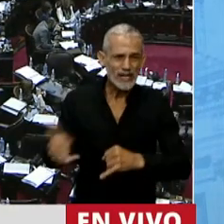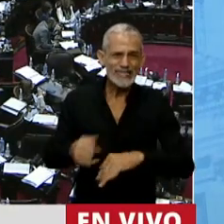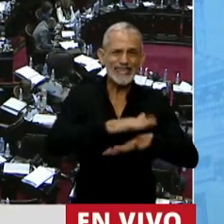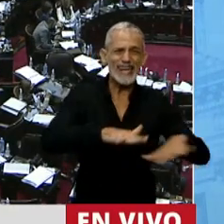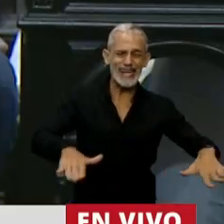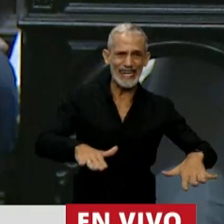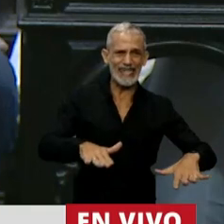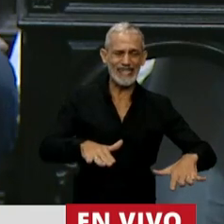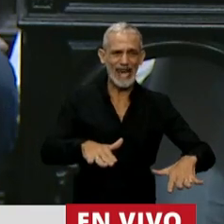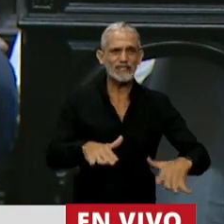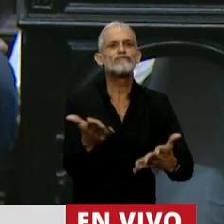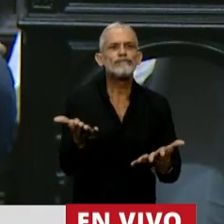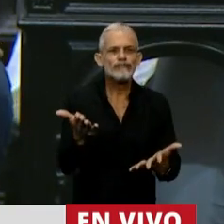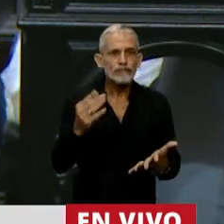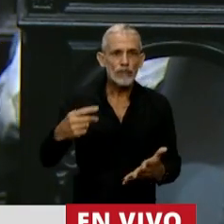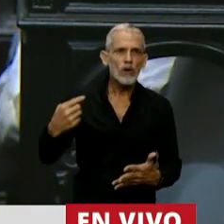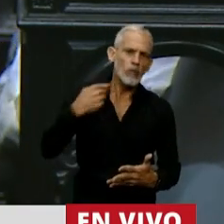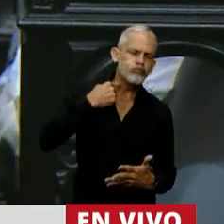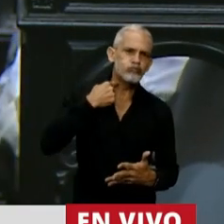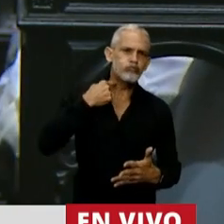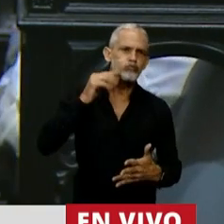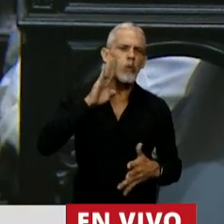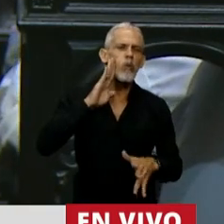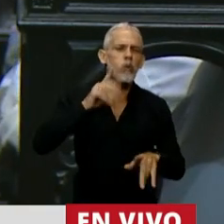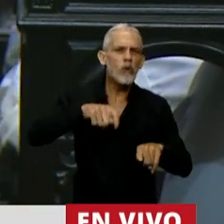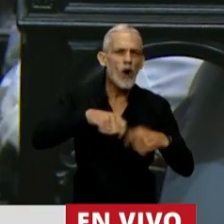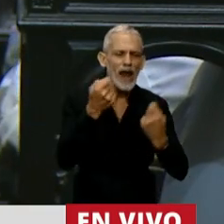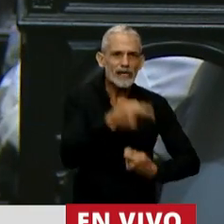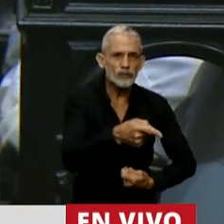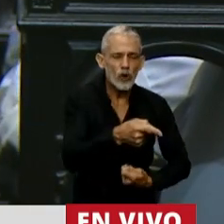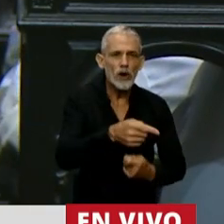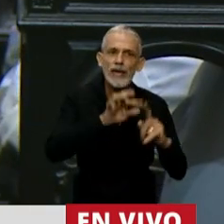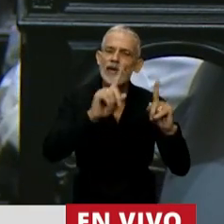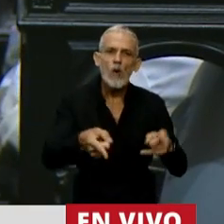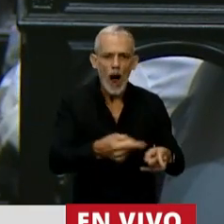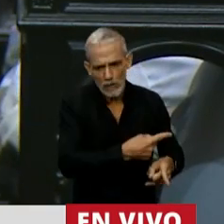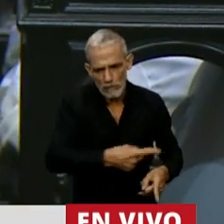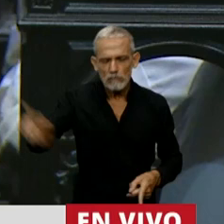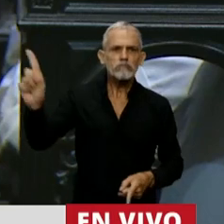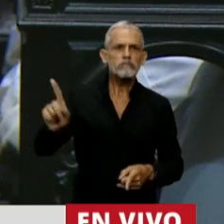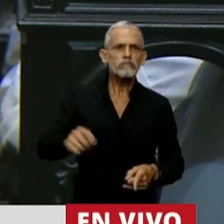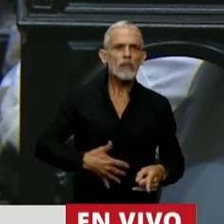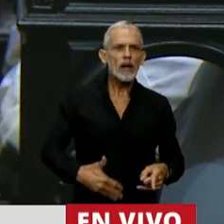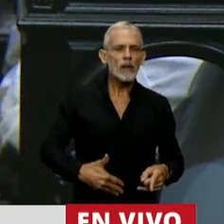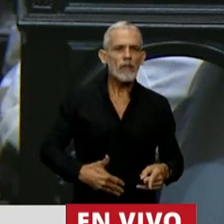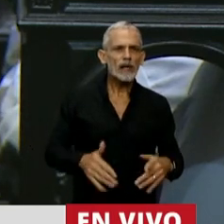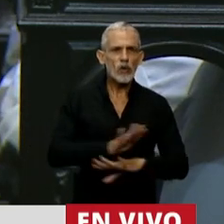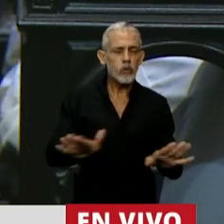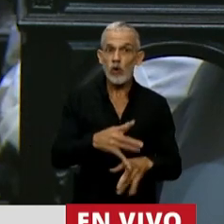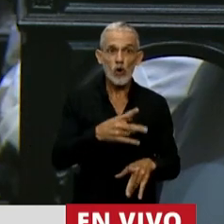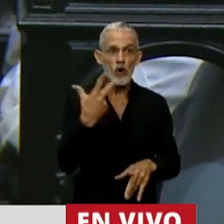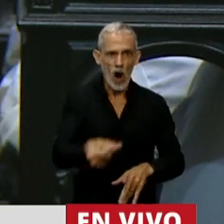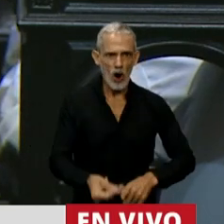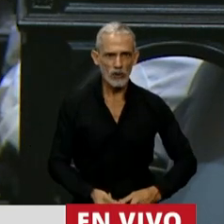y niñas que siendo víctimas de una violación se les niega el derecho a interrumpir legalmente su